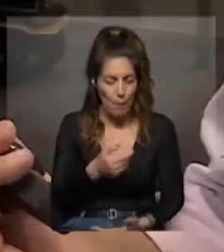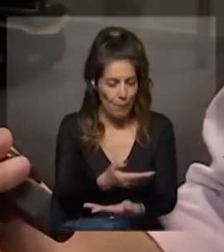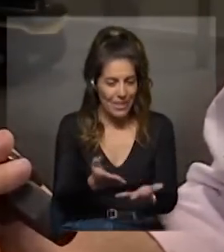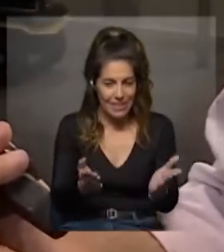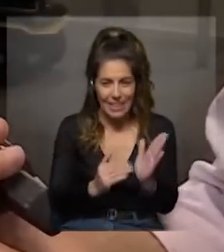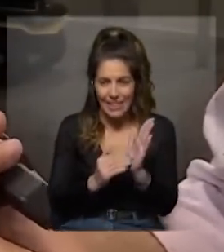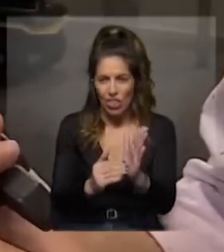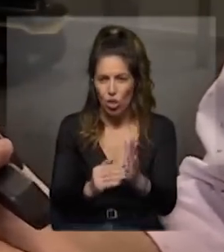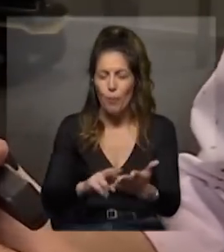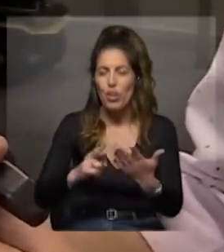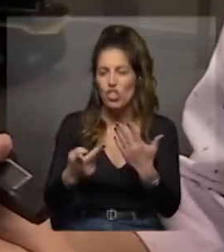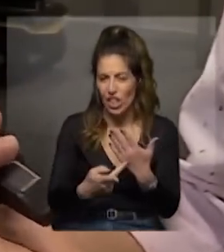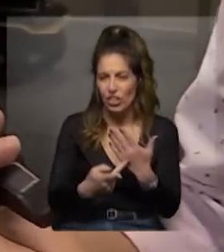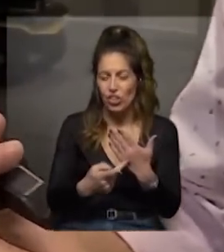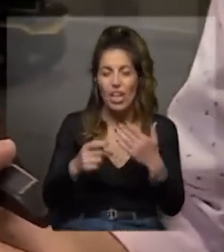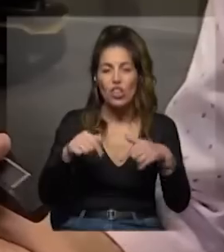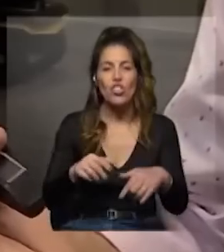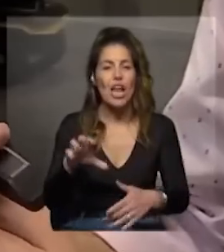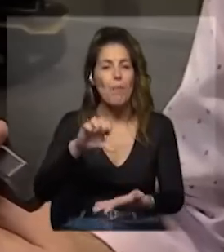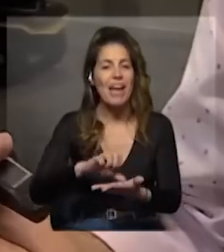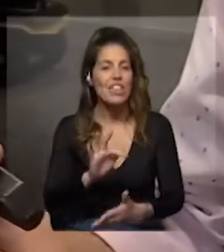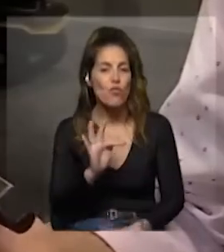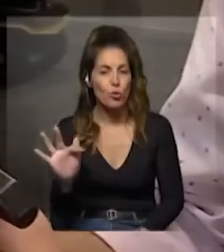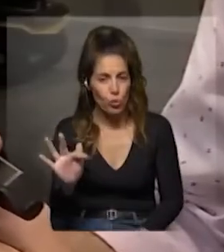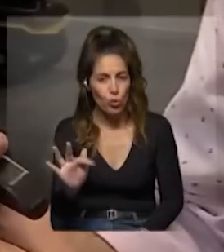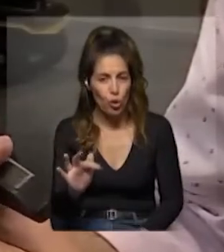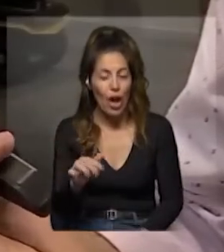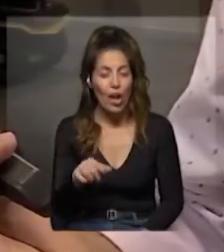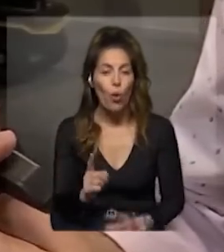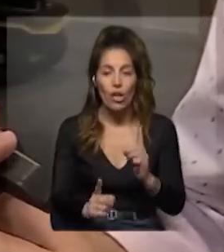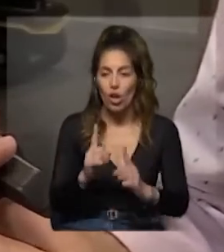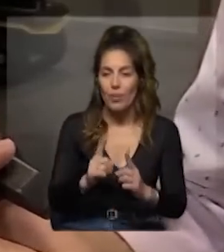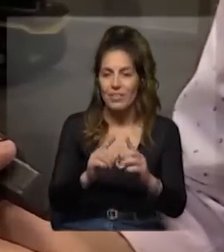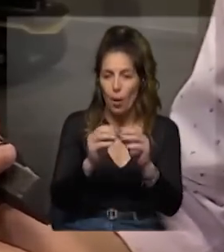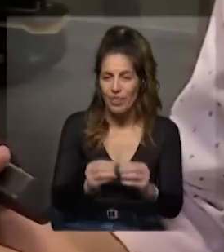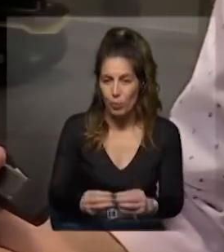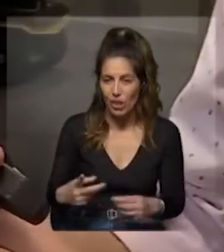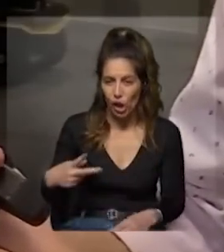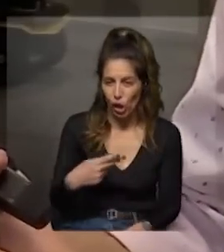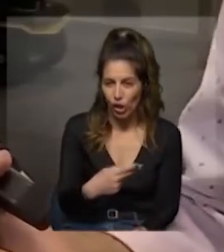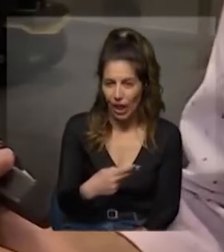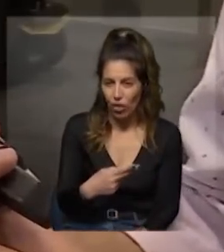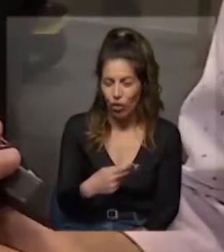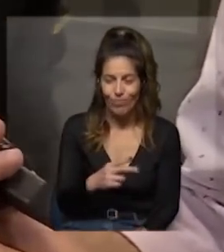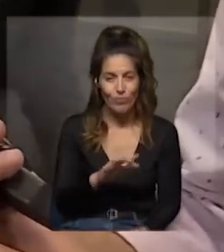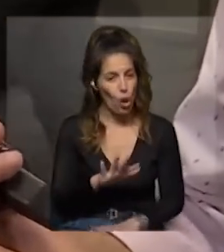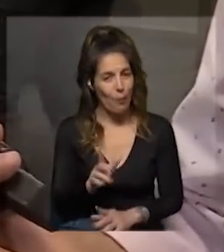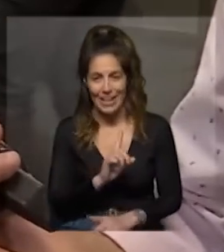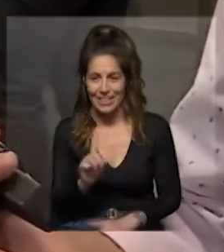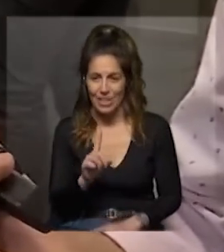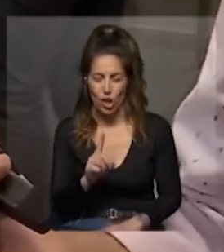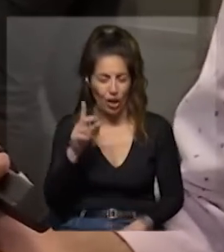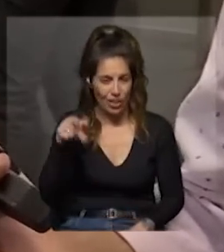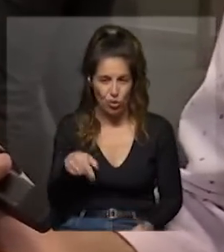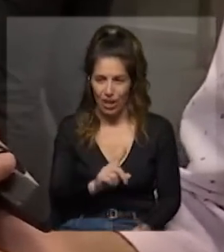sus proyectos Entonces el país del futuro es con una universidad con presupuesto recortado no parece ser lo